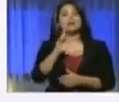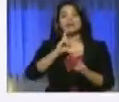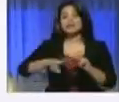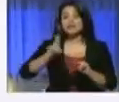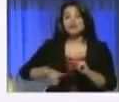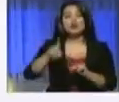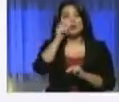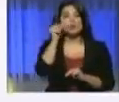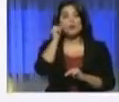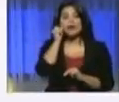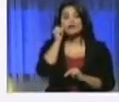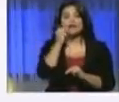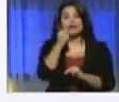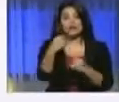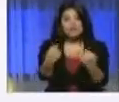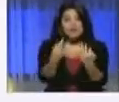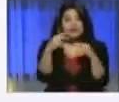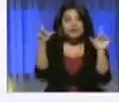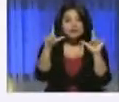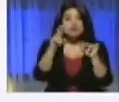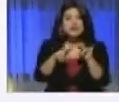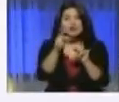10 años que nos ven todavía a esta hora,